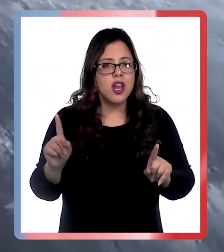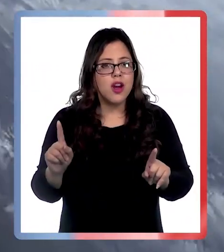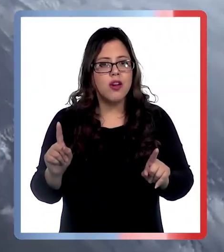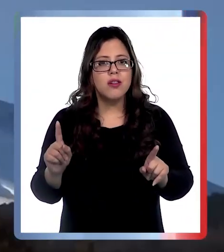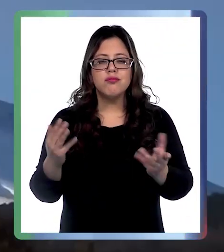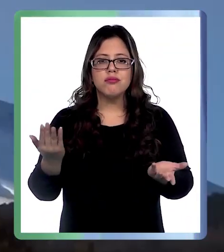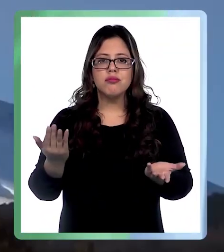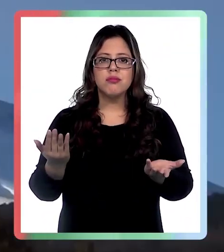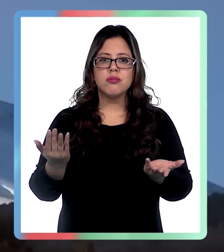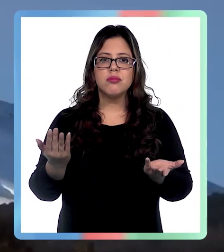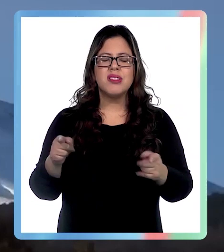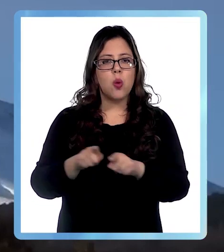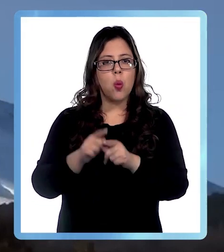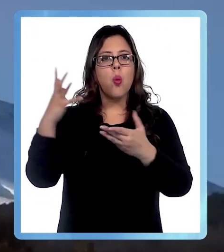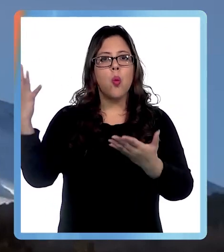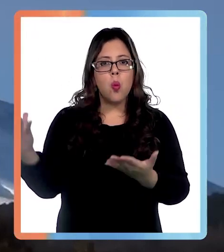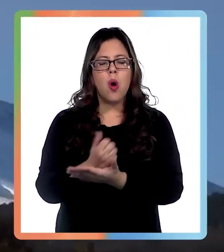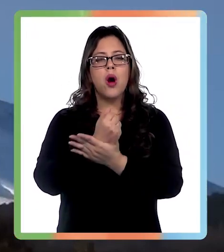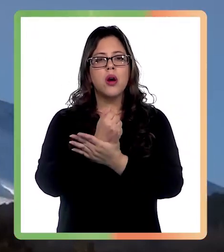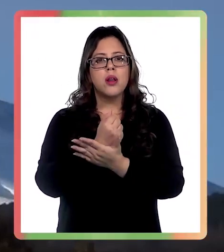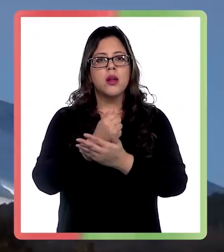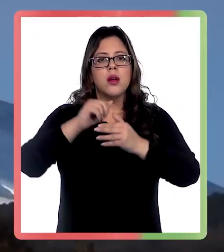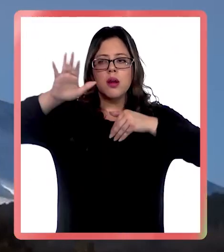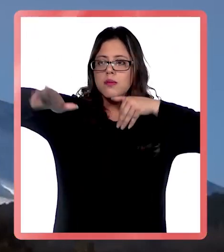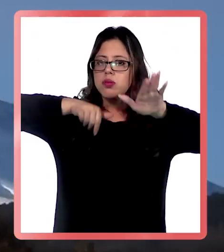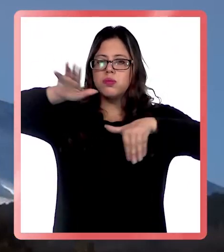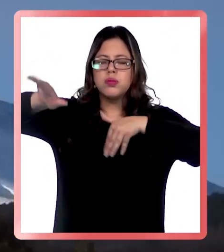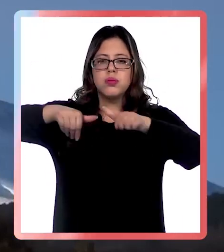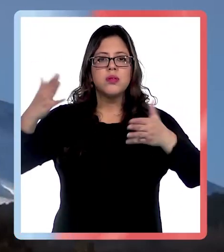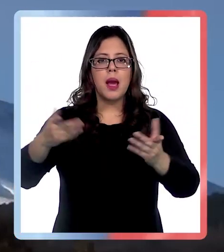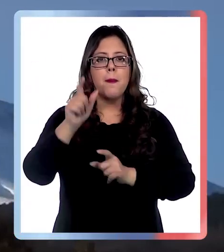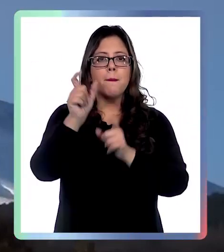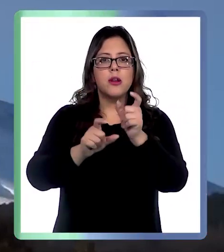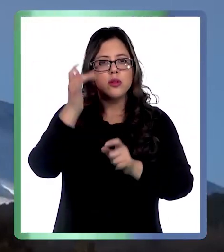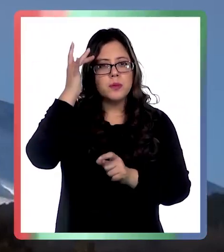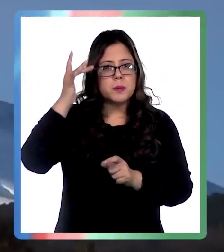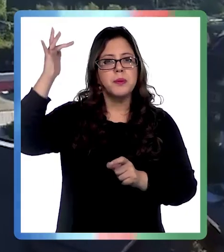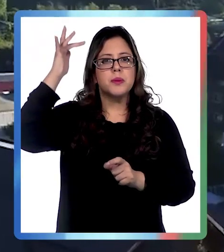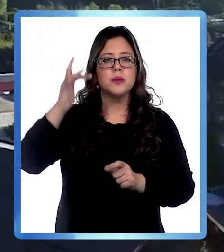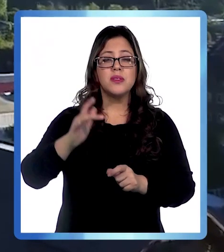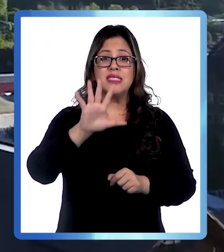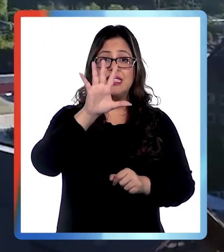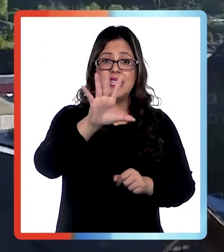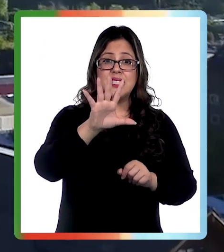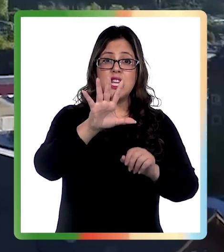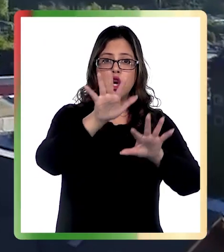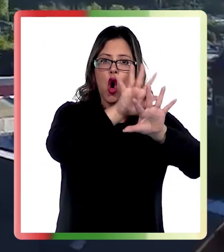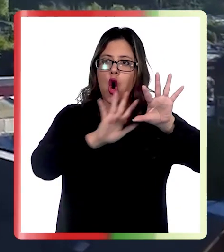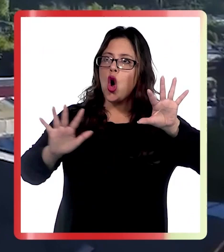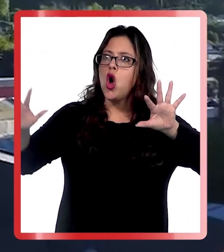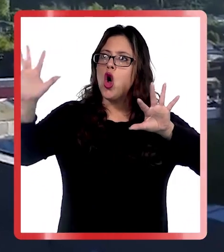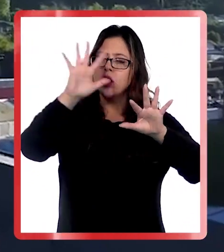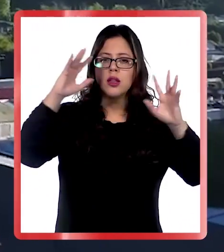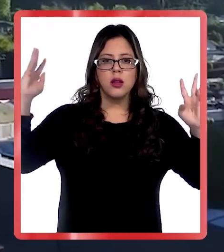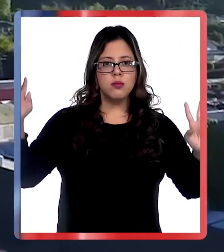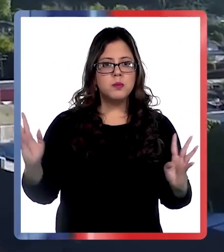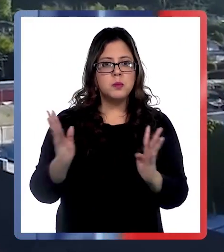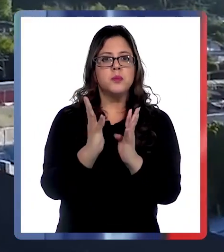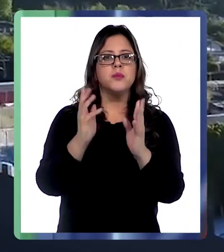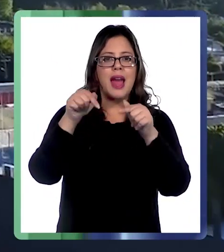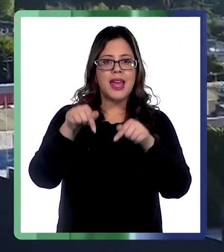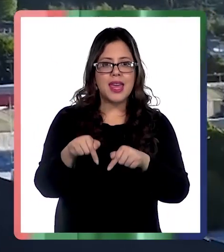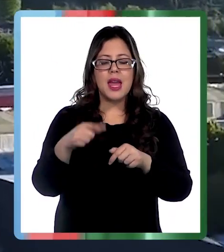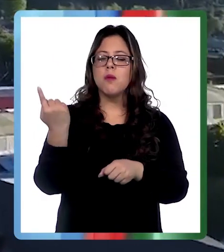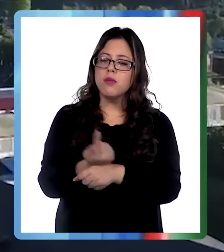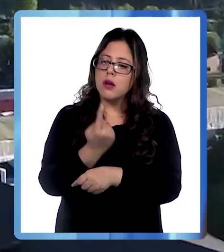es casualidad tampoco que haya sido tan exitosa la convocatoria para que expertos de los cinco continentes